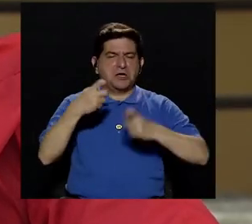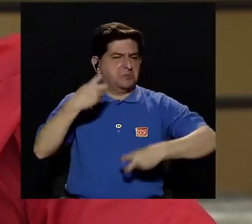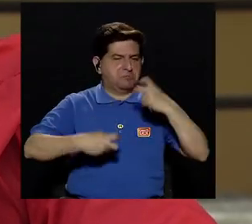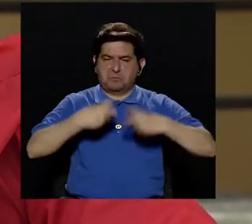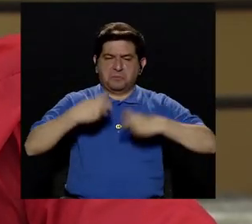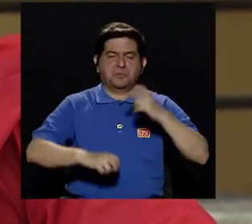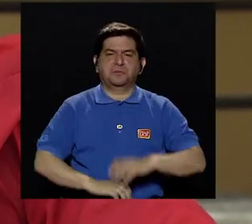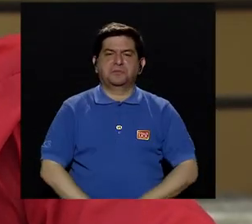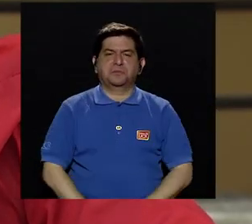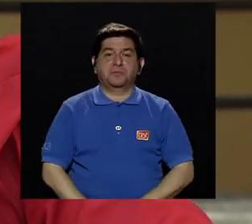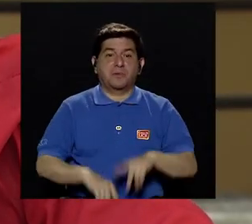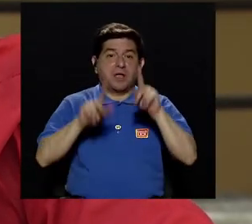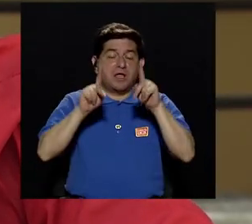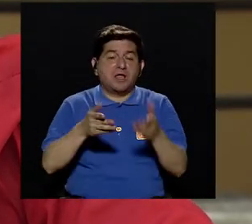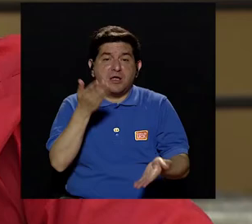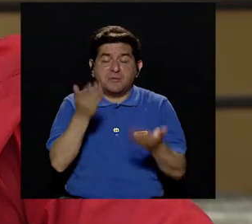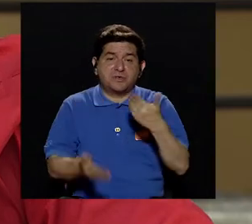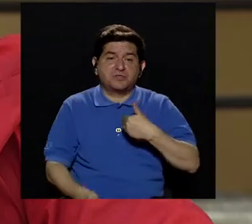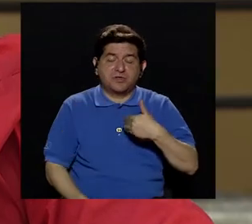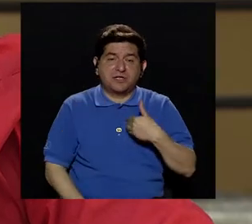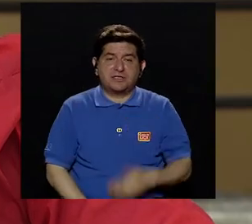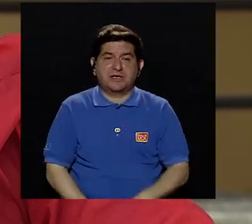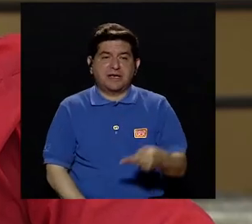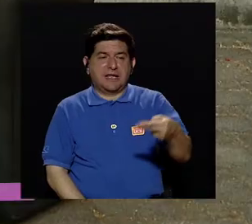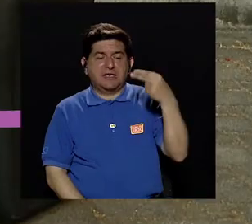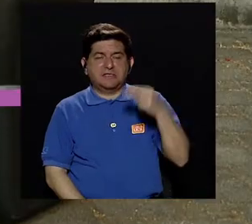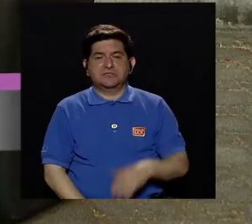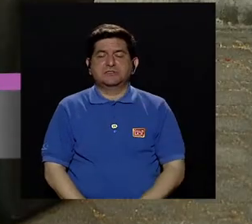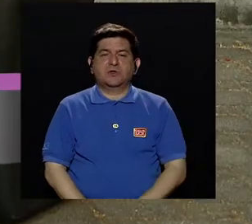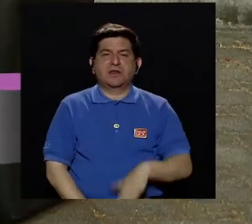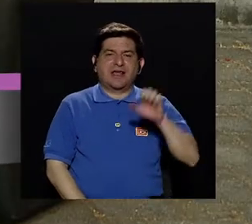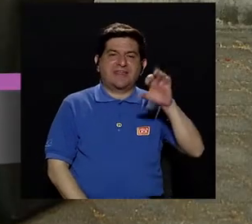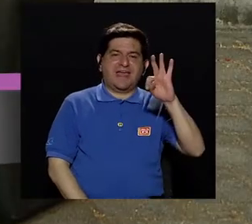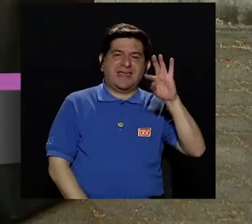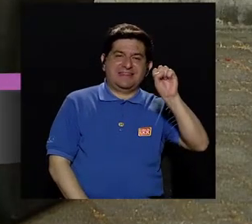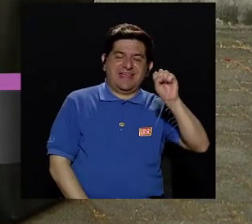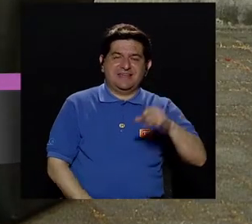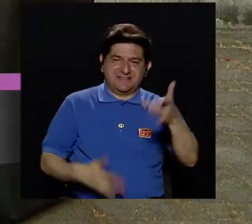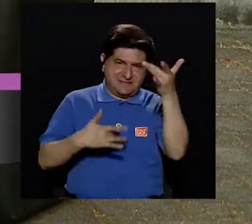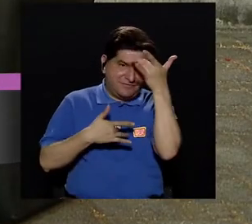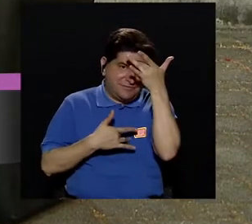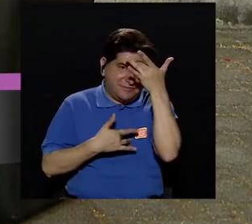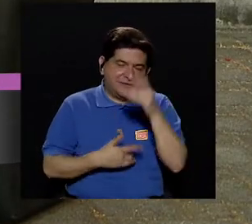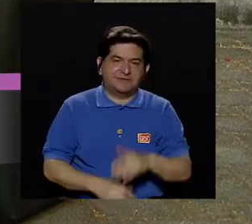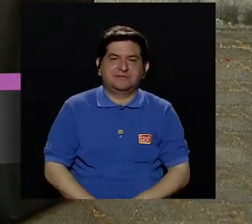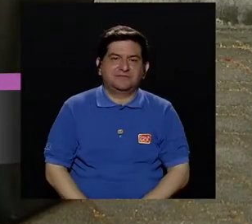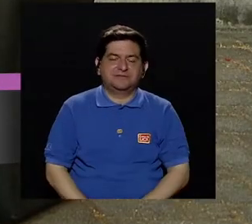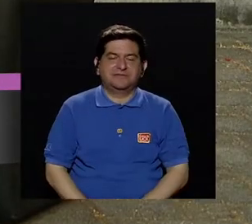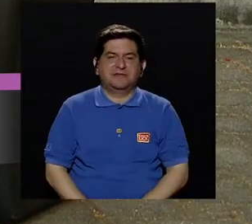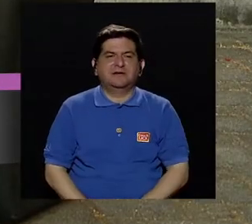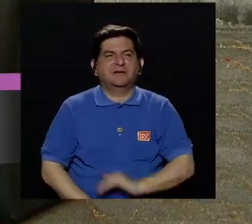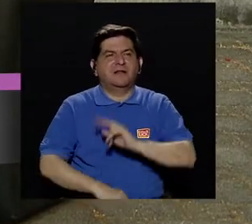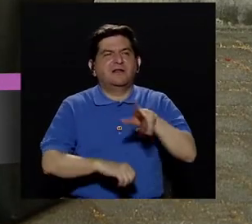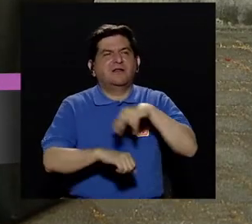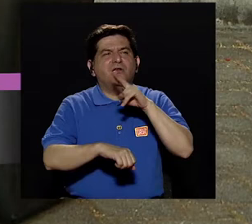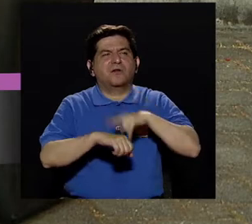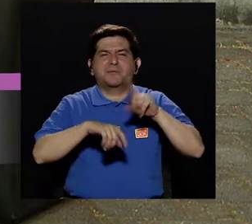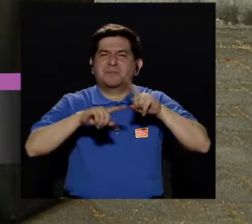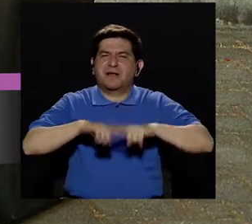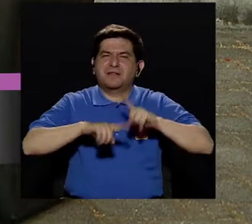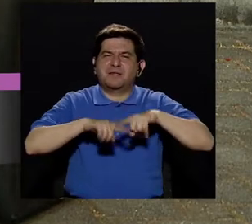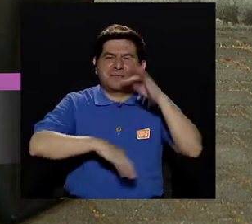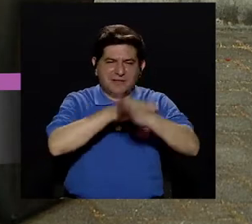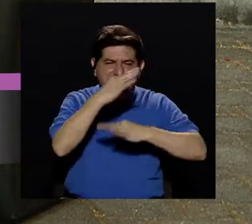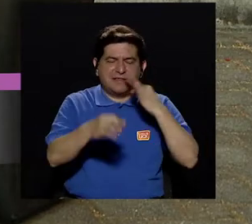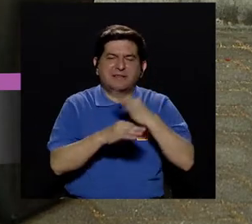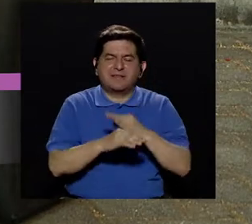inconveniente. ¿Y una persona que haya tenido un antecedente de infección de transmisión sexual, por ejemplo? Generalmente va a